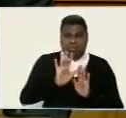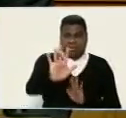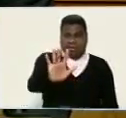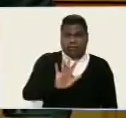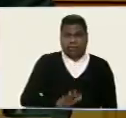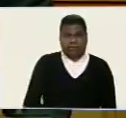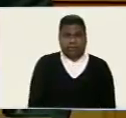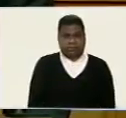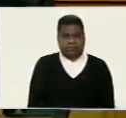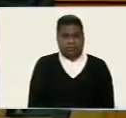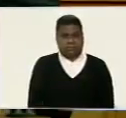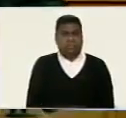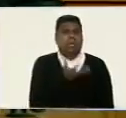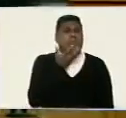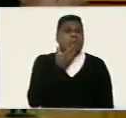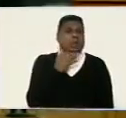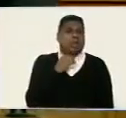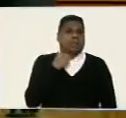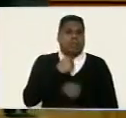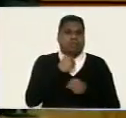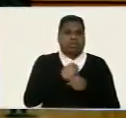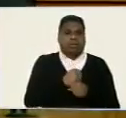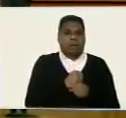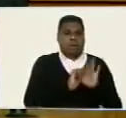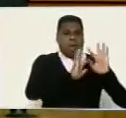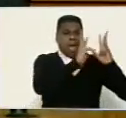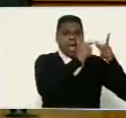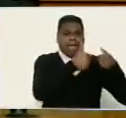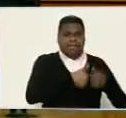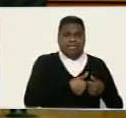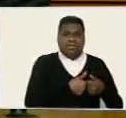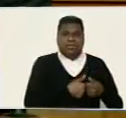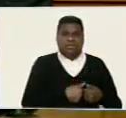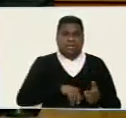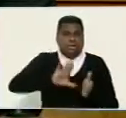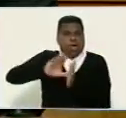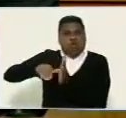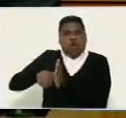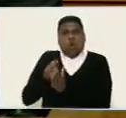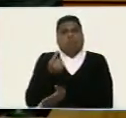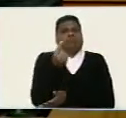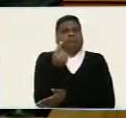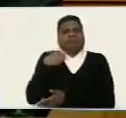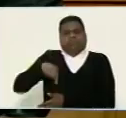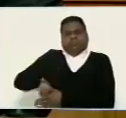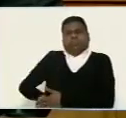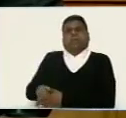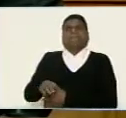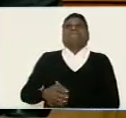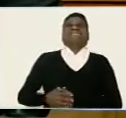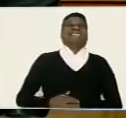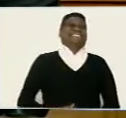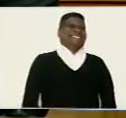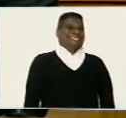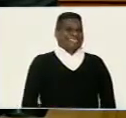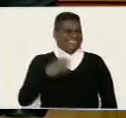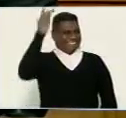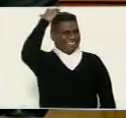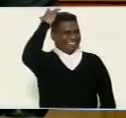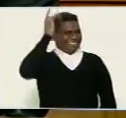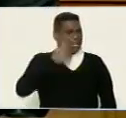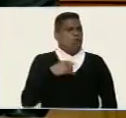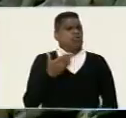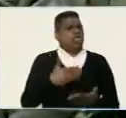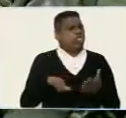Y si lo ponen en un cargo a administrar 3 bolívares y usted se robó un bolívar, responda por ese bolívar. Responda por ese bolívar.